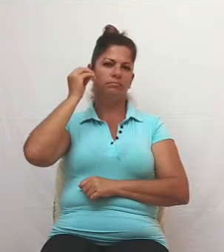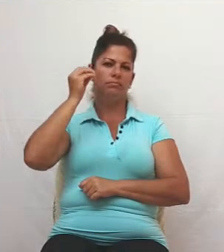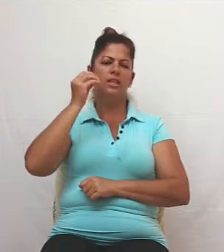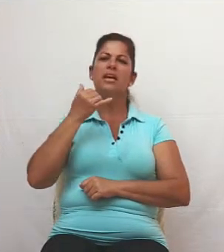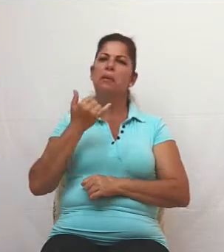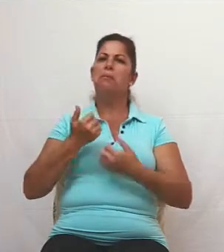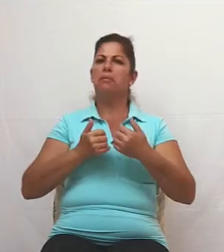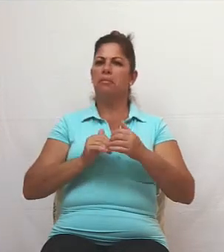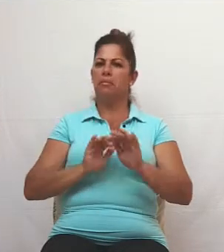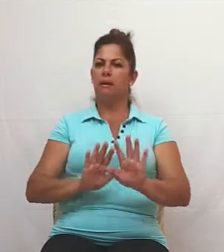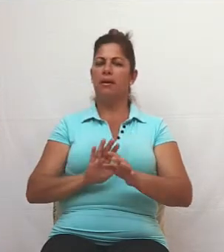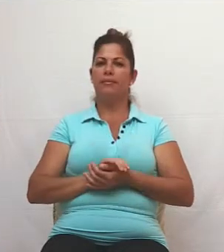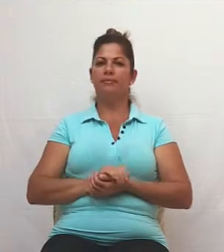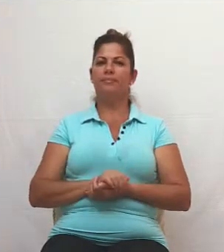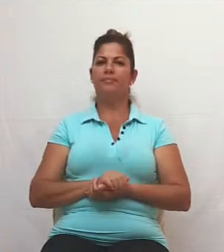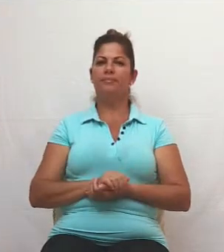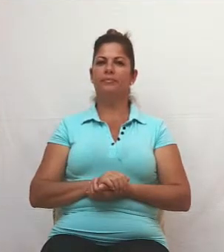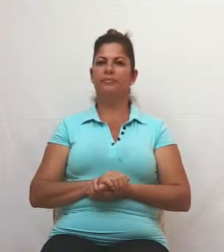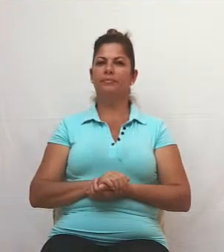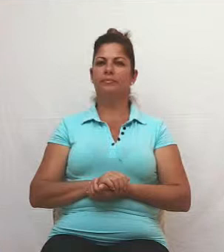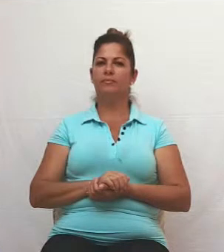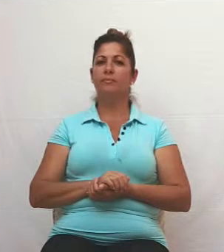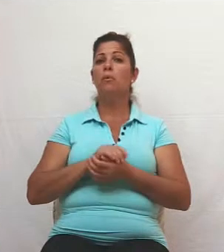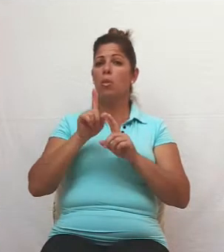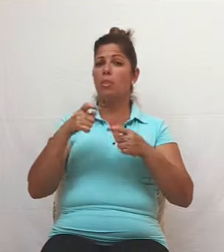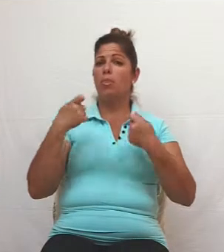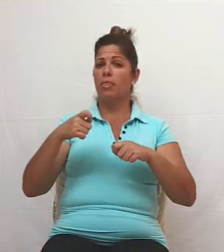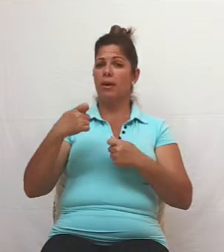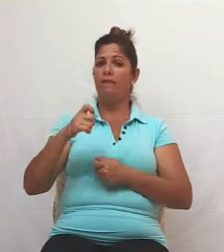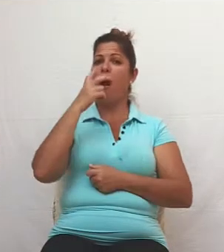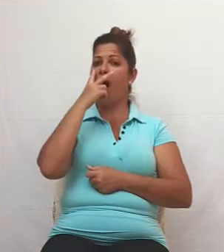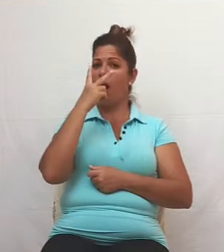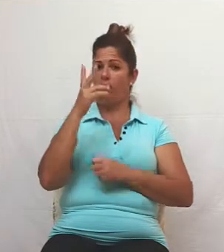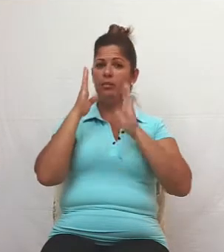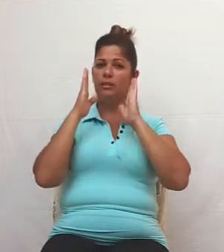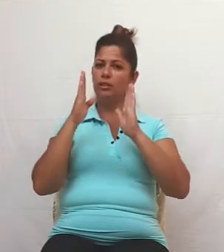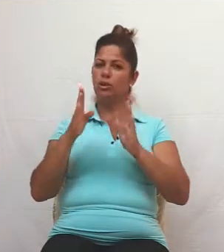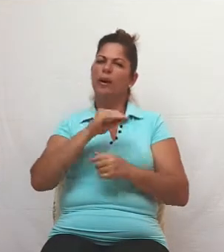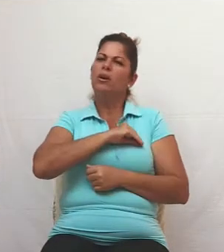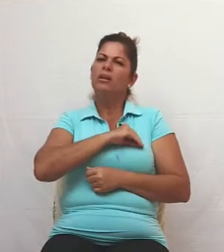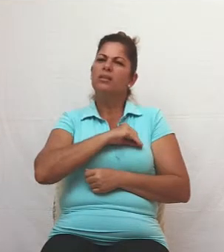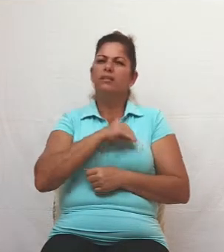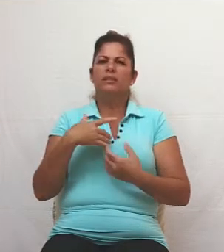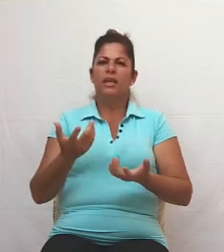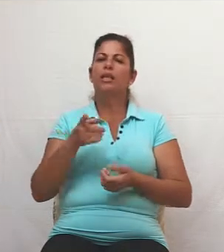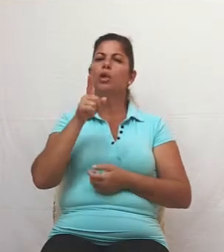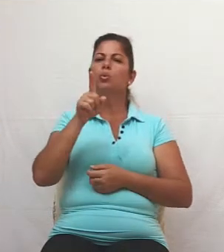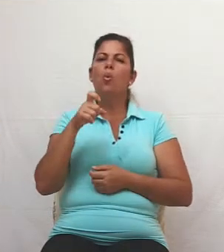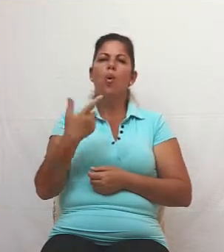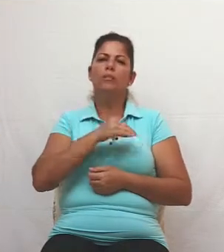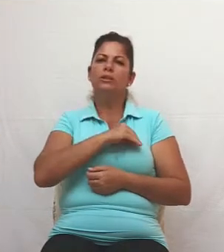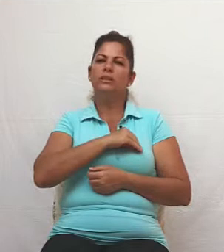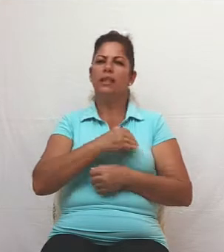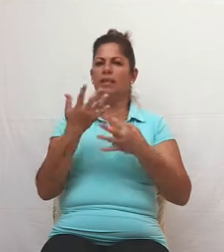curiosidad y lo dejó pasar mientras sigo atento a la sensación de